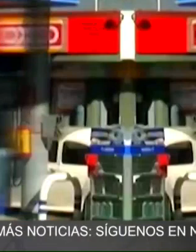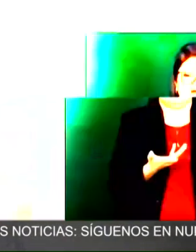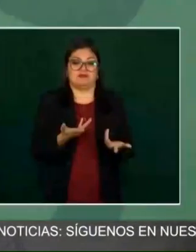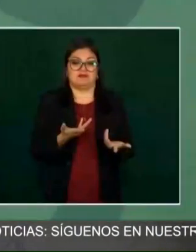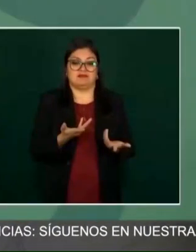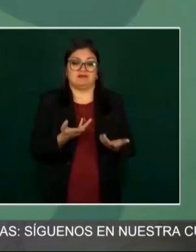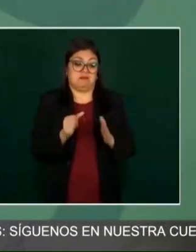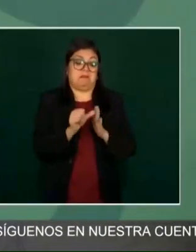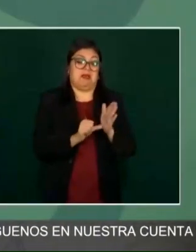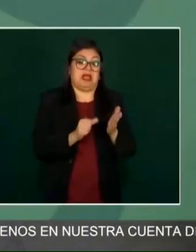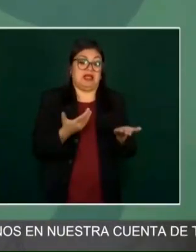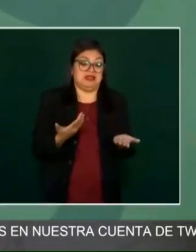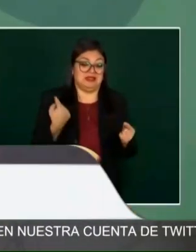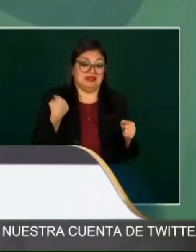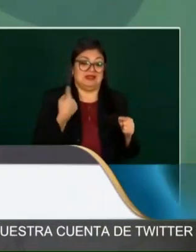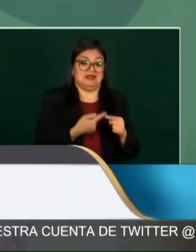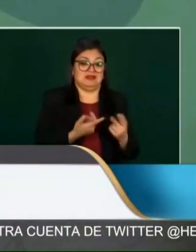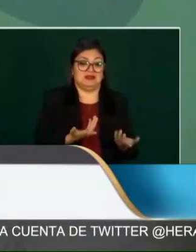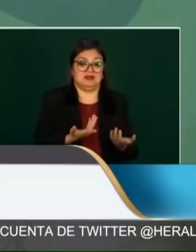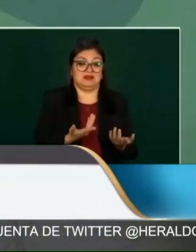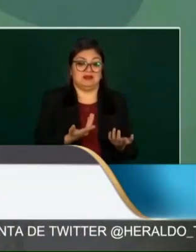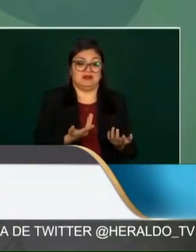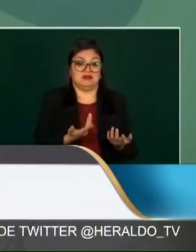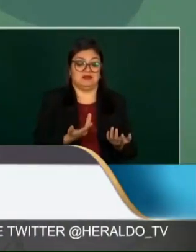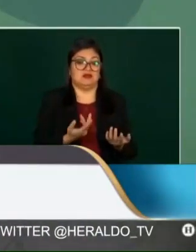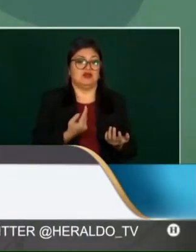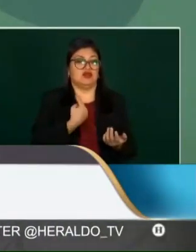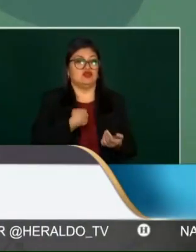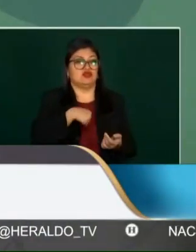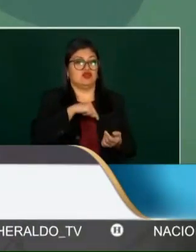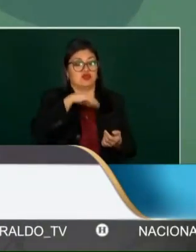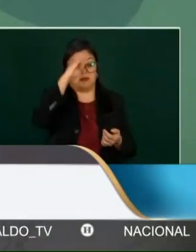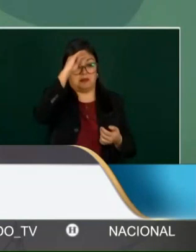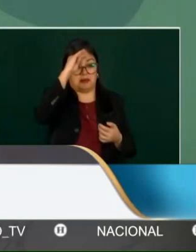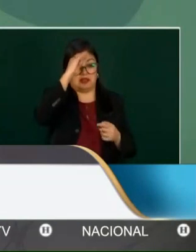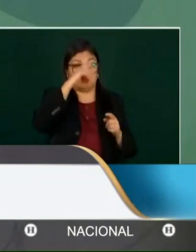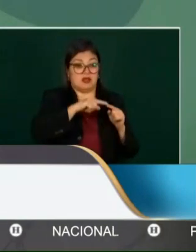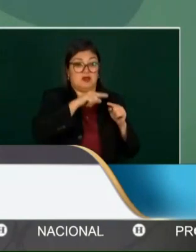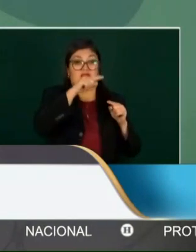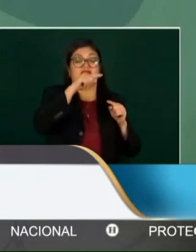México. Ya pensamos que va a bajar más.